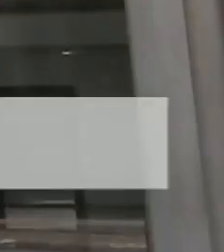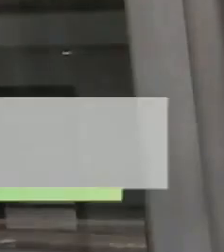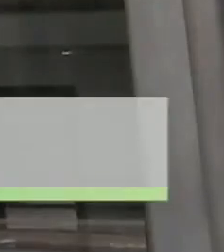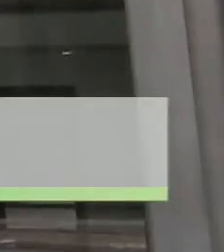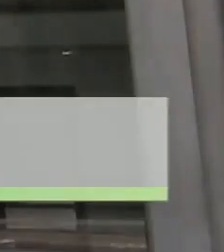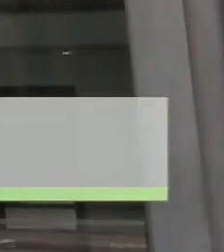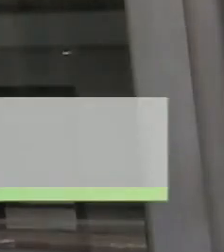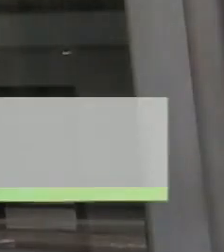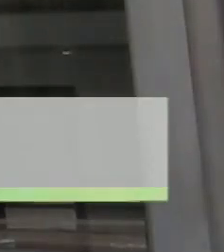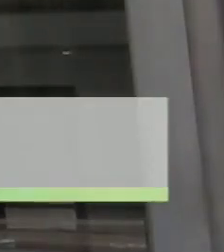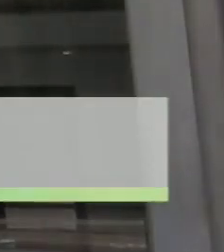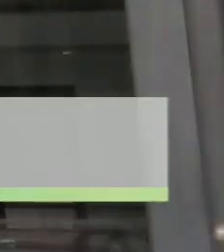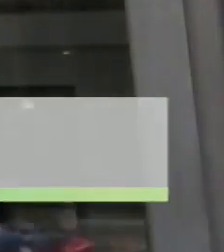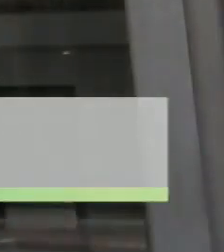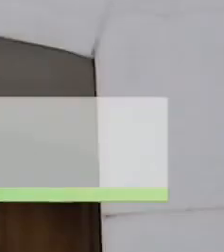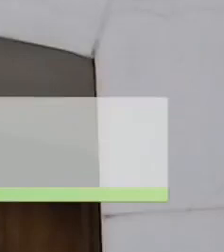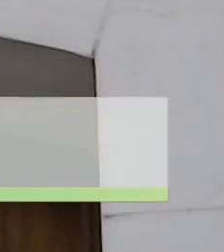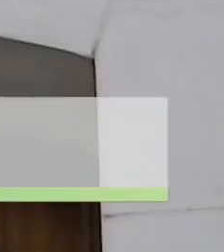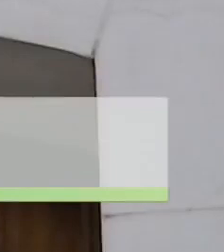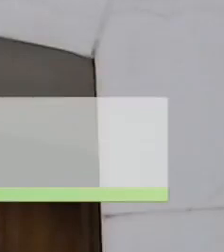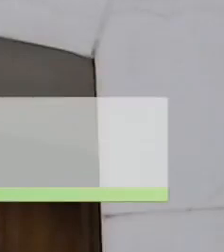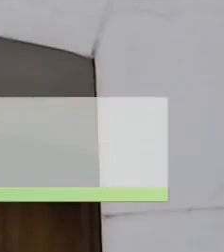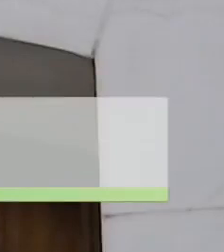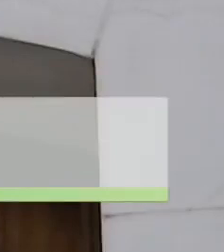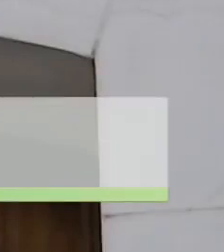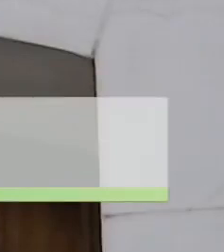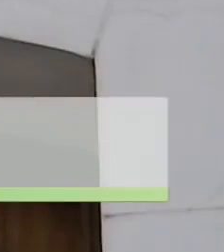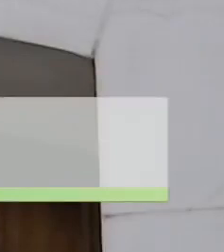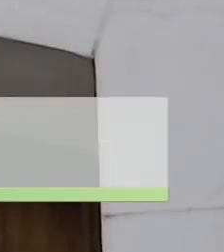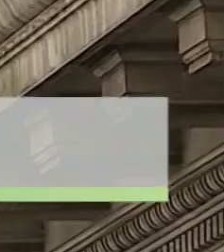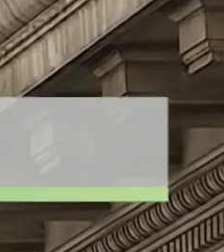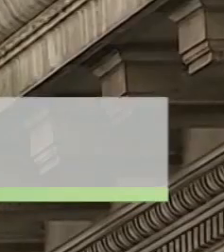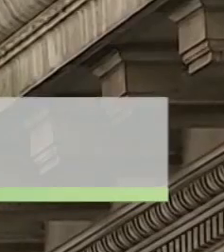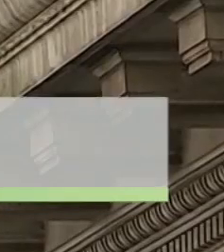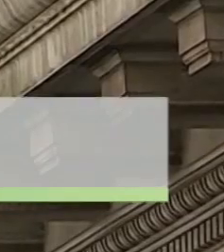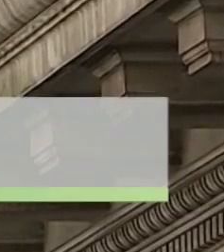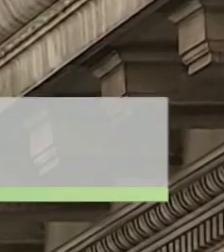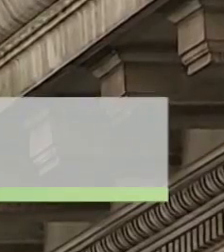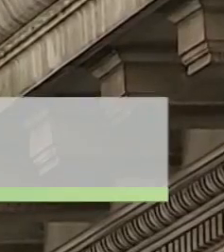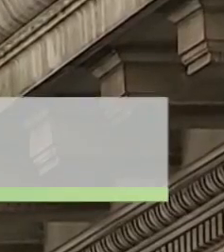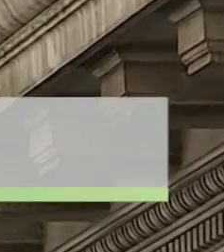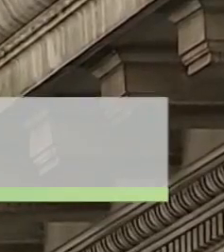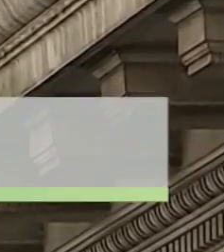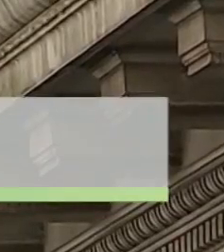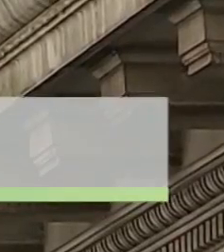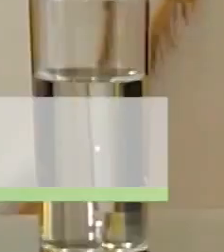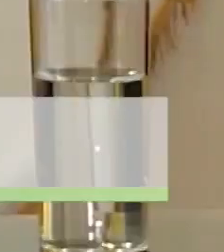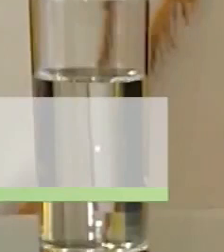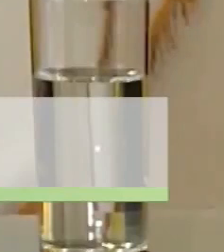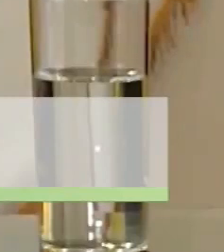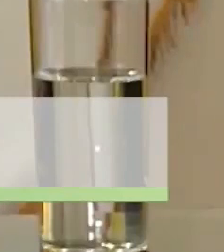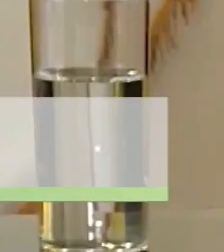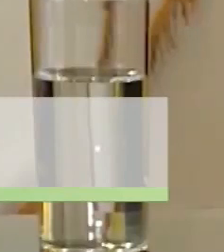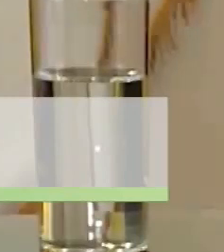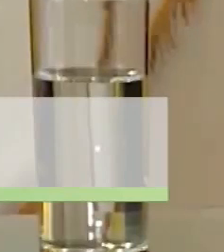La bancada del Frente Amplio en la Junta Departamental abandonó la sala durante el discurso del edil opositor en defensa de la dictadora